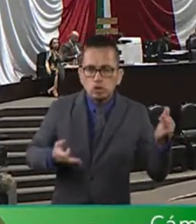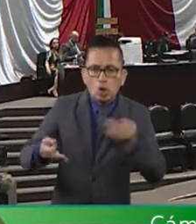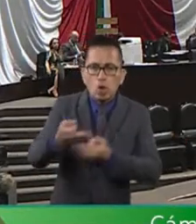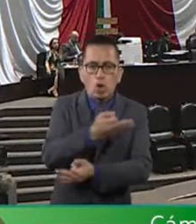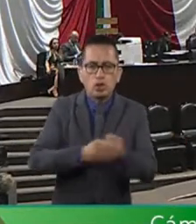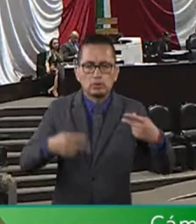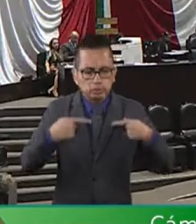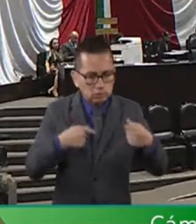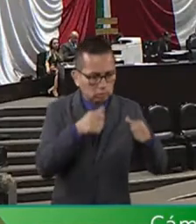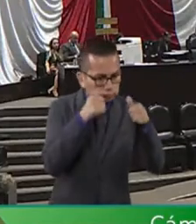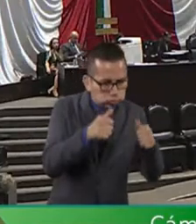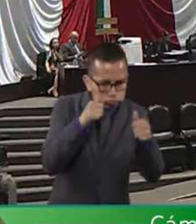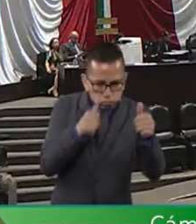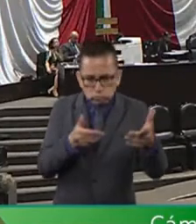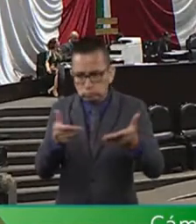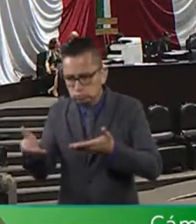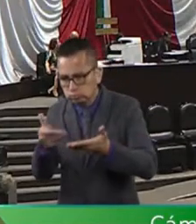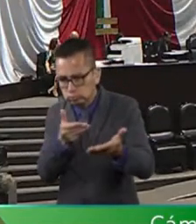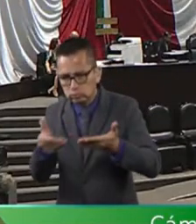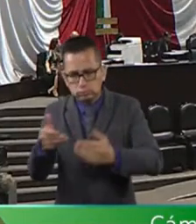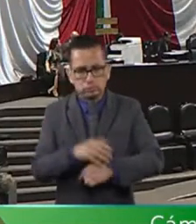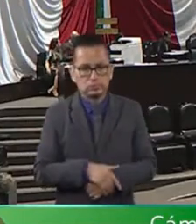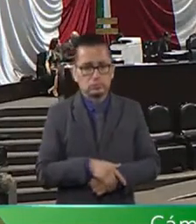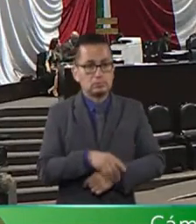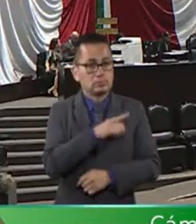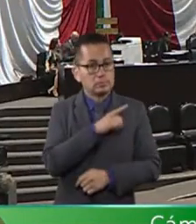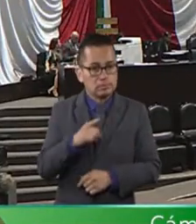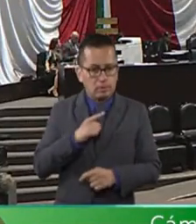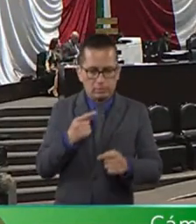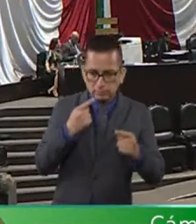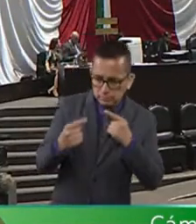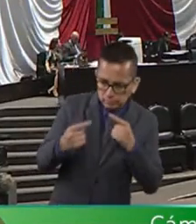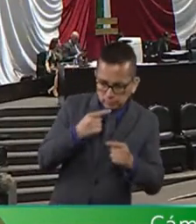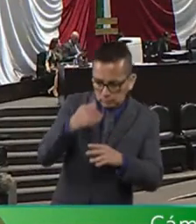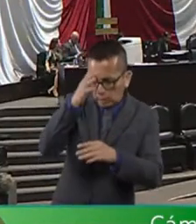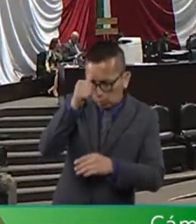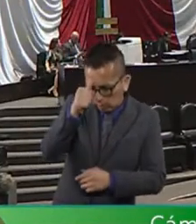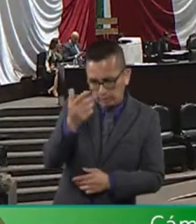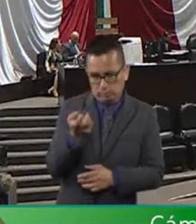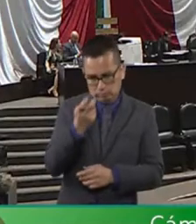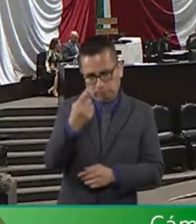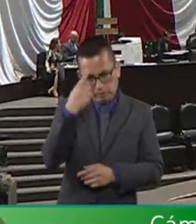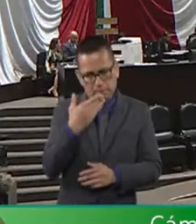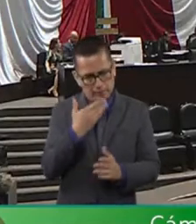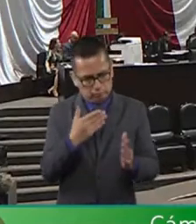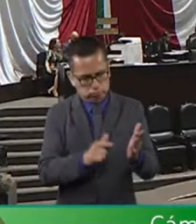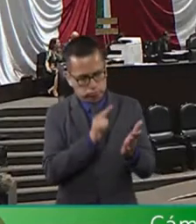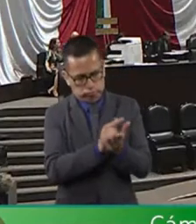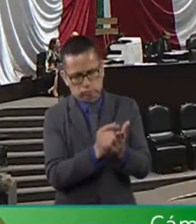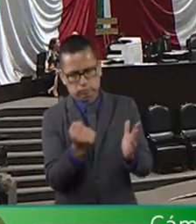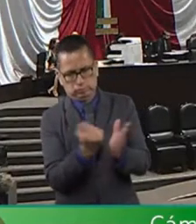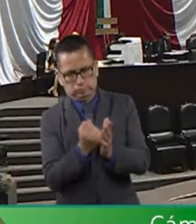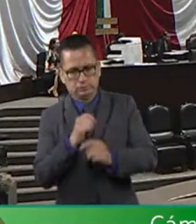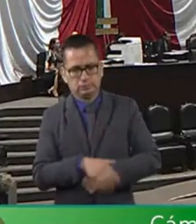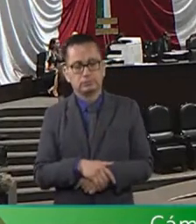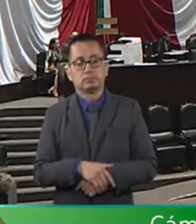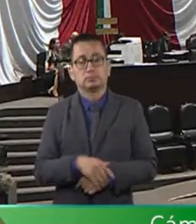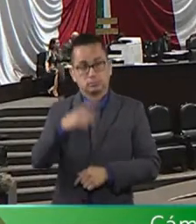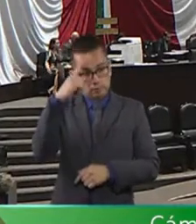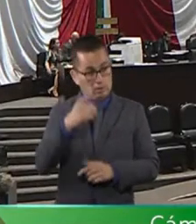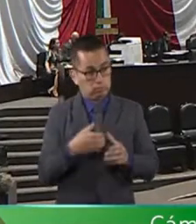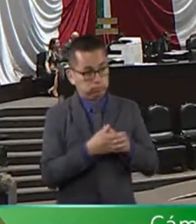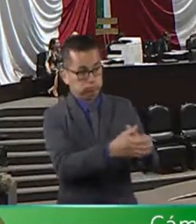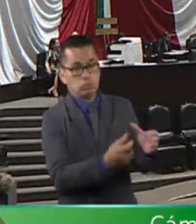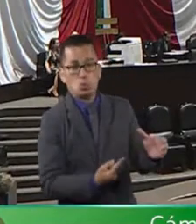La legitimidad se construye con consensos, no por decreto. Atentar contra la división de poderes, centralizar el poder a